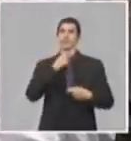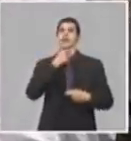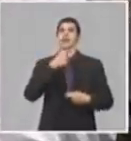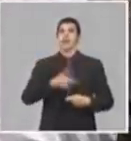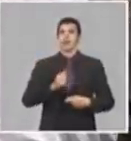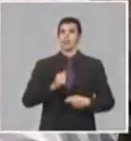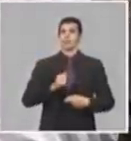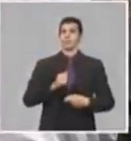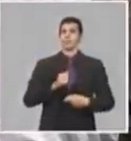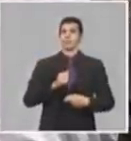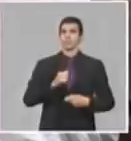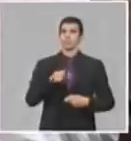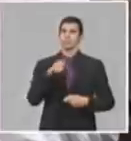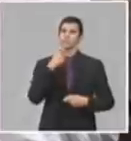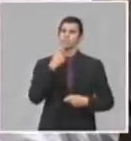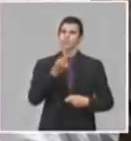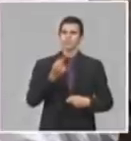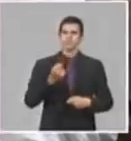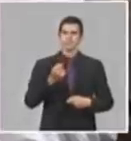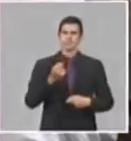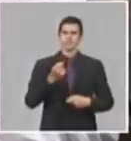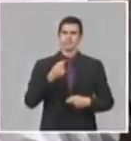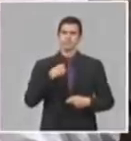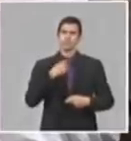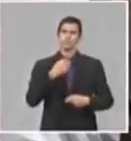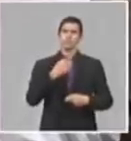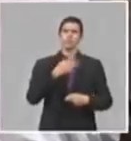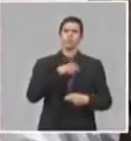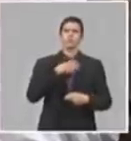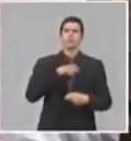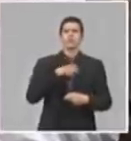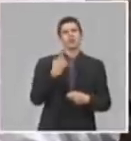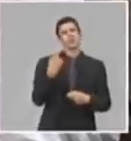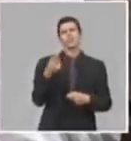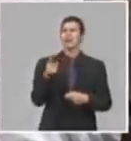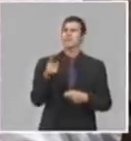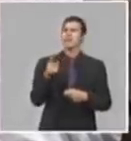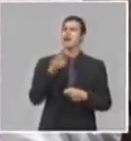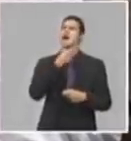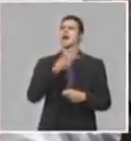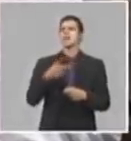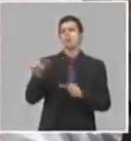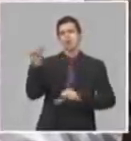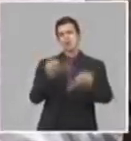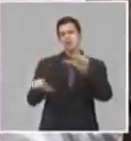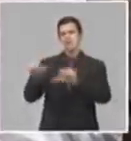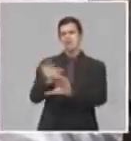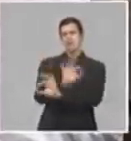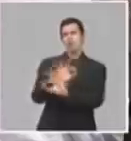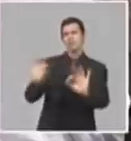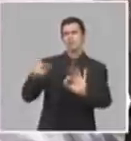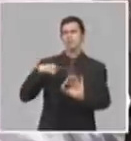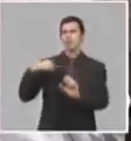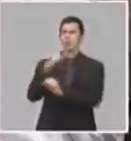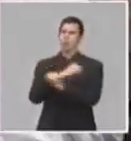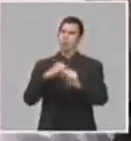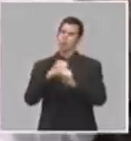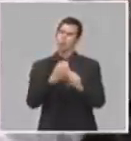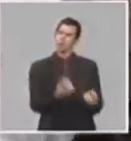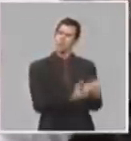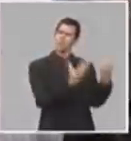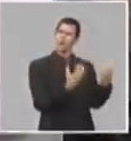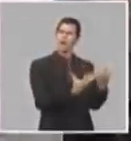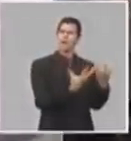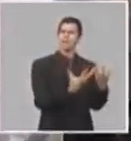urea hoy no la tiene, llegó el barco dentro de 6 meses y ya dentro de 6 meses esa urea no la puedo aplicar porque ya perdió la cosecha. O sea, esto no